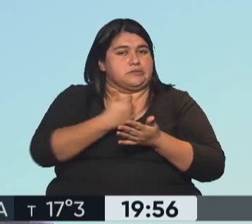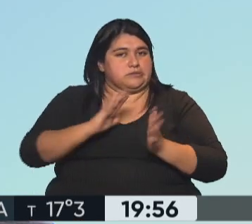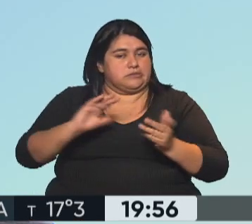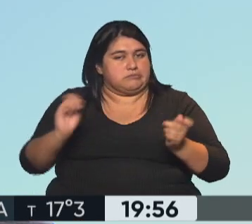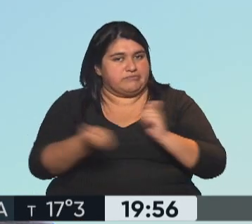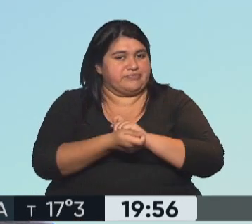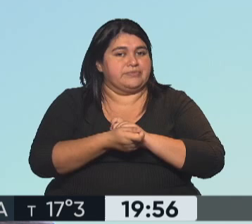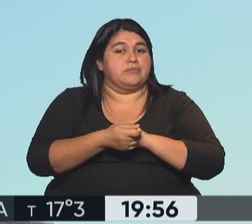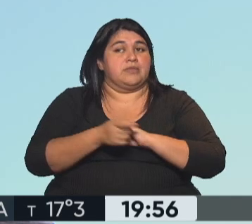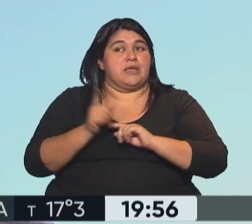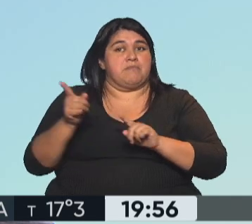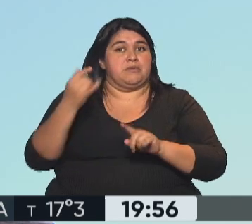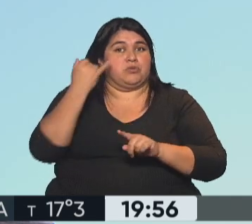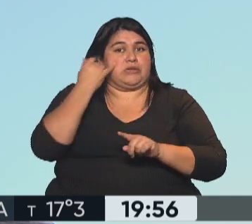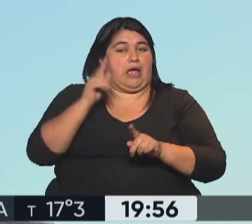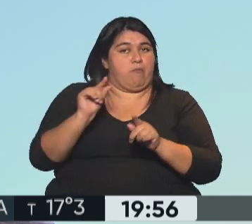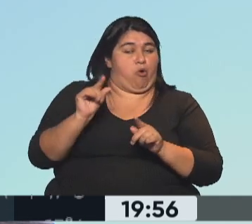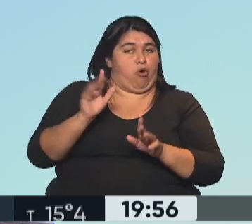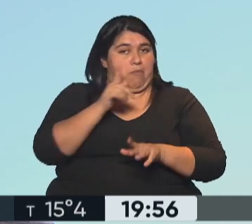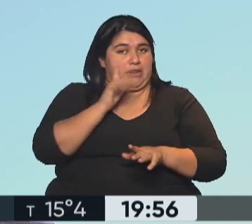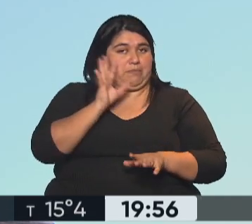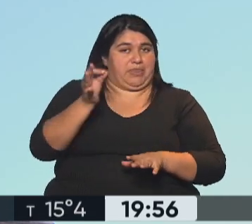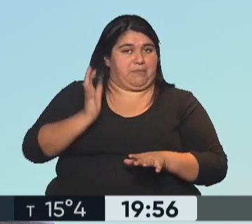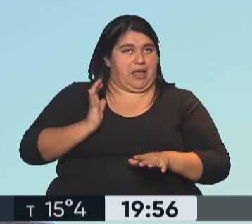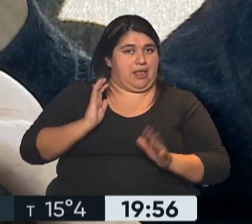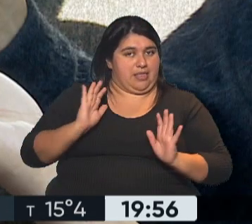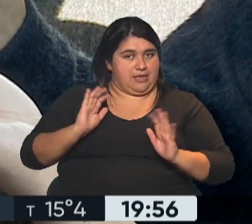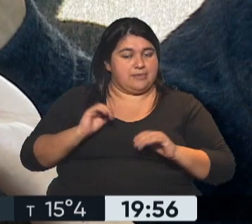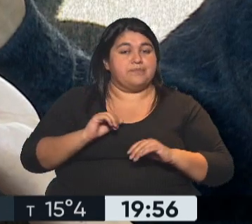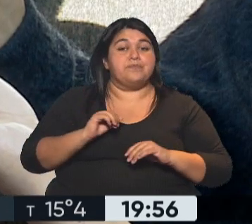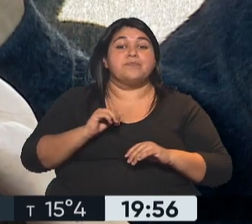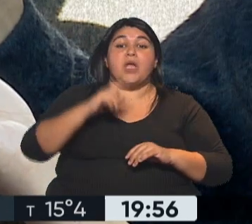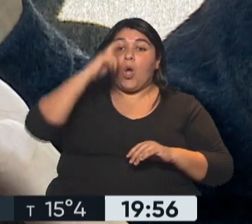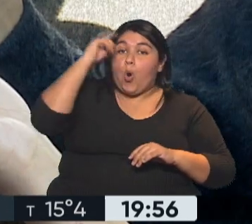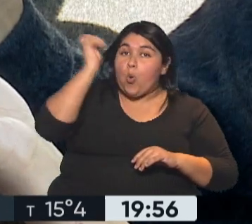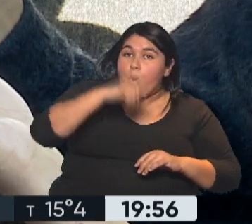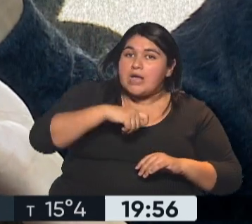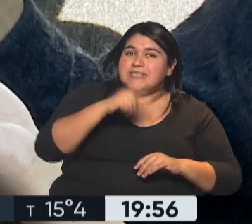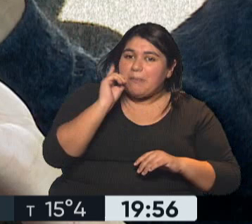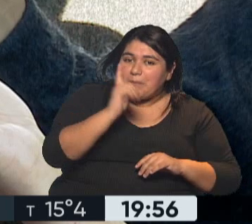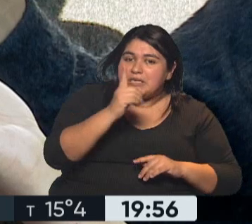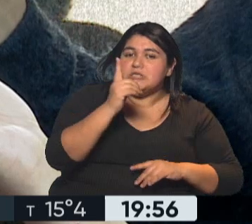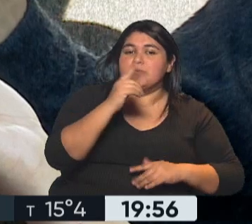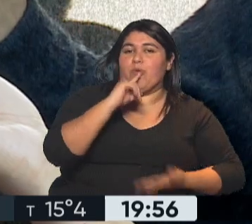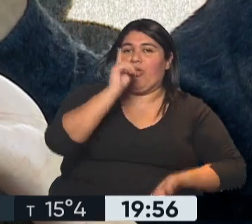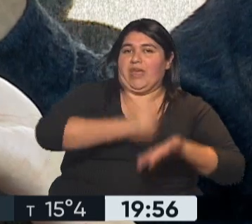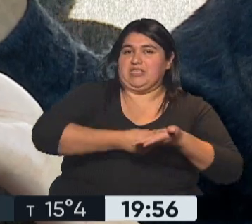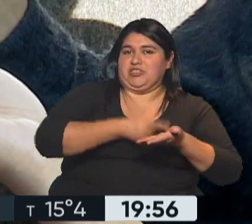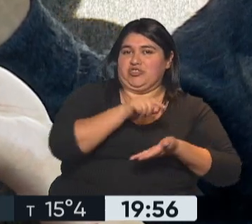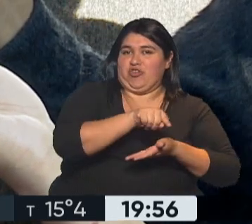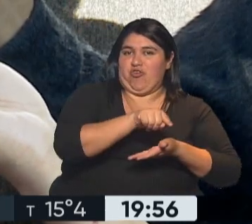pronto le está tocando los pies al expresidente Macri. Que el propio juez es el que judicializa el legajo por el